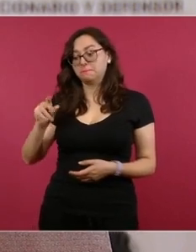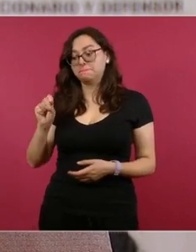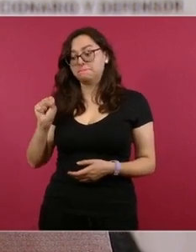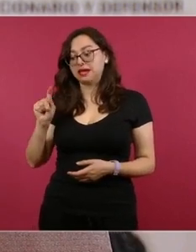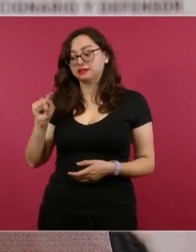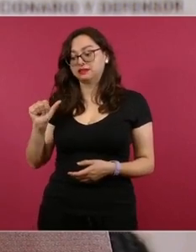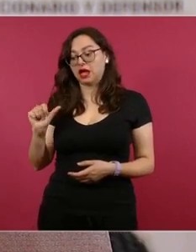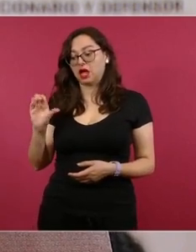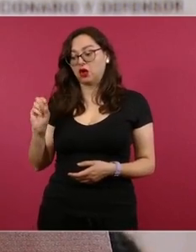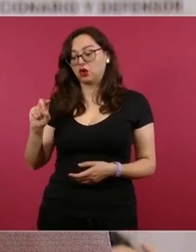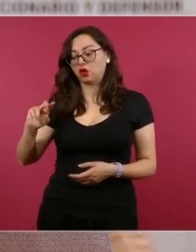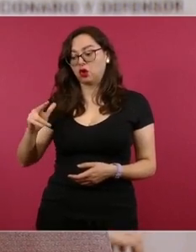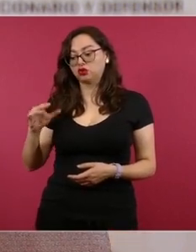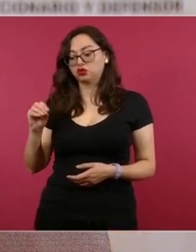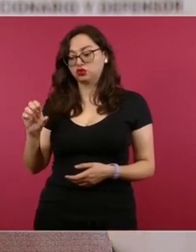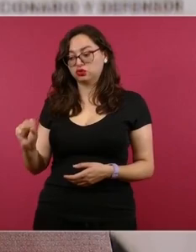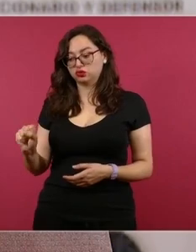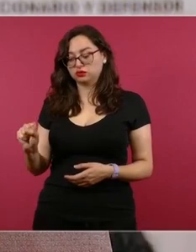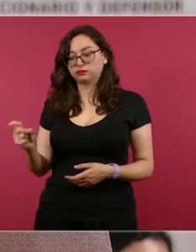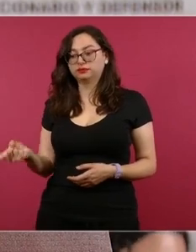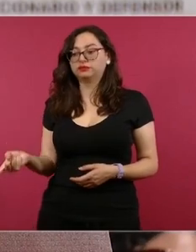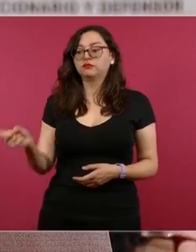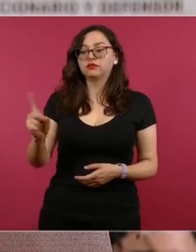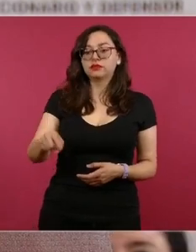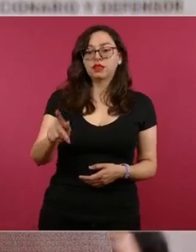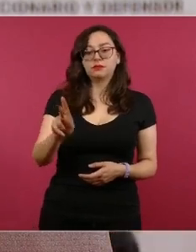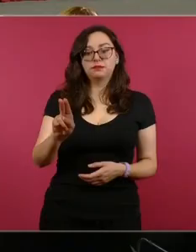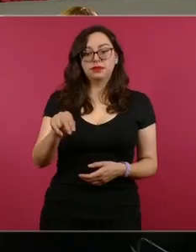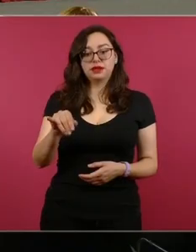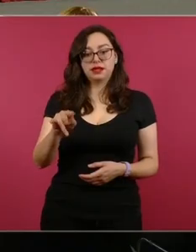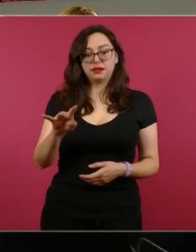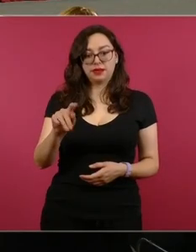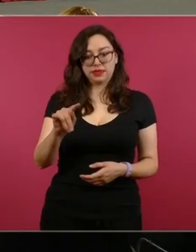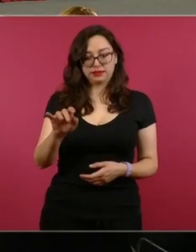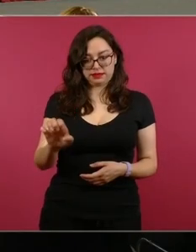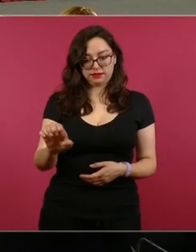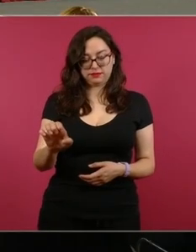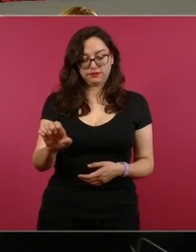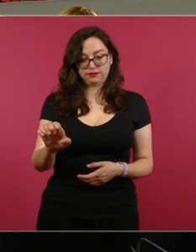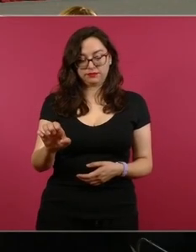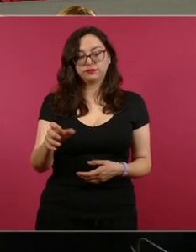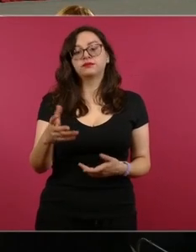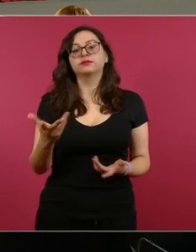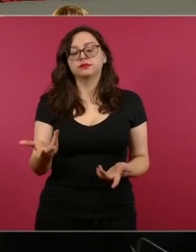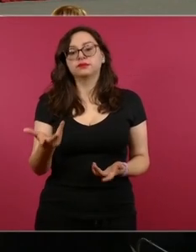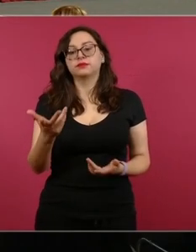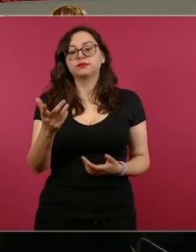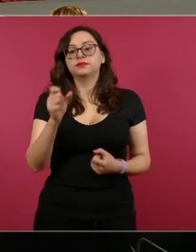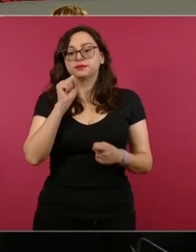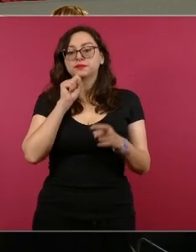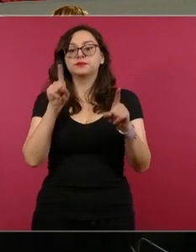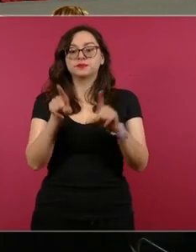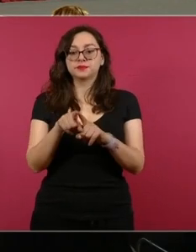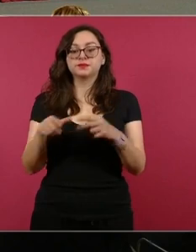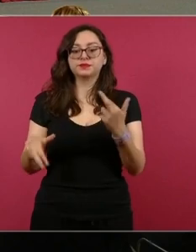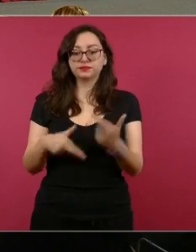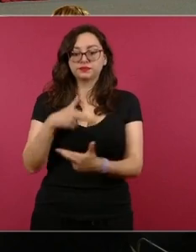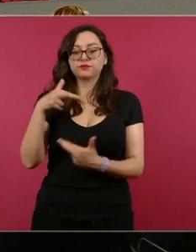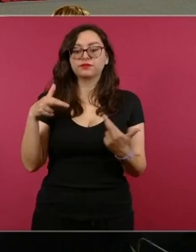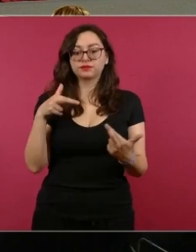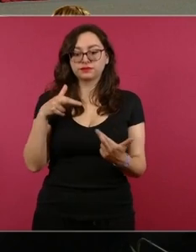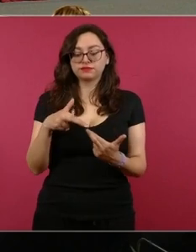Conchos, y otro grupo importante en el Pinabete, otra mina en la misma región de